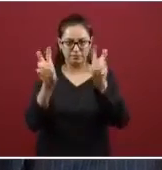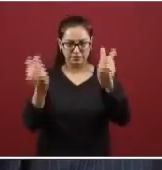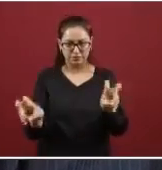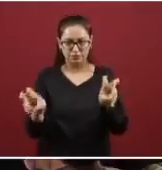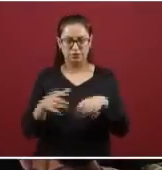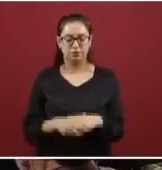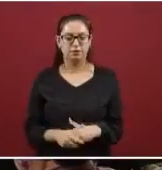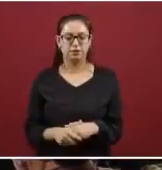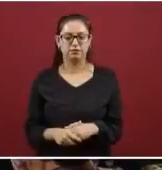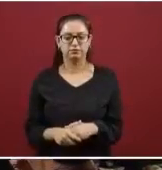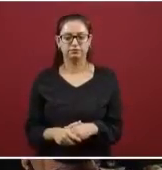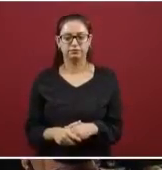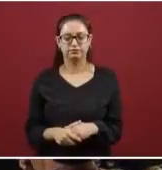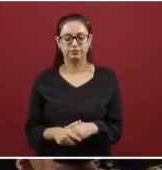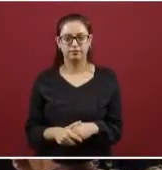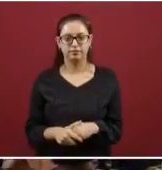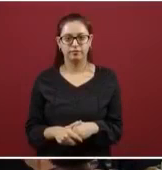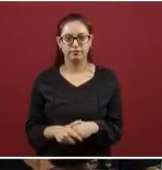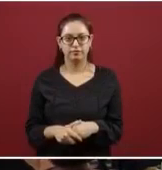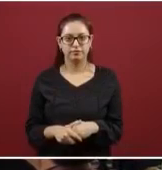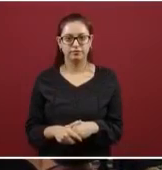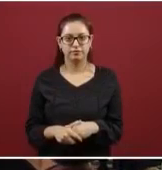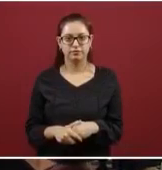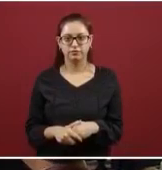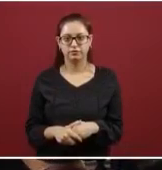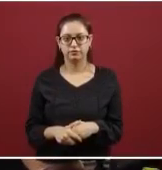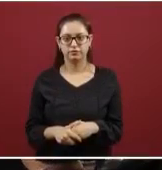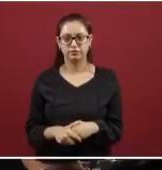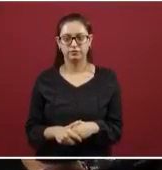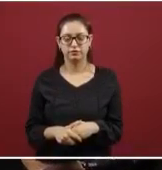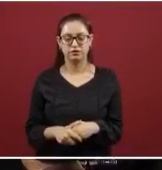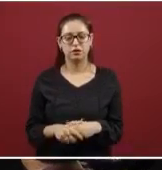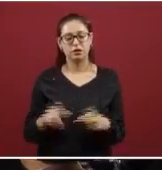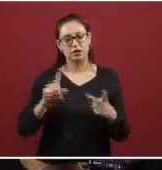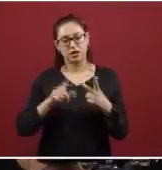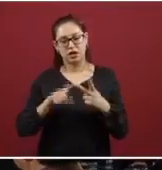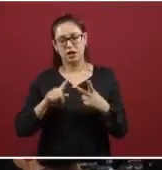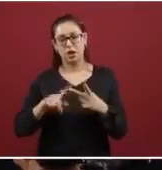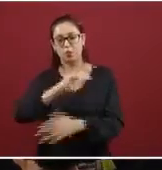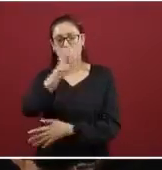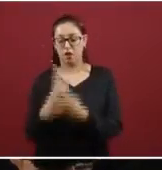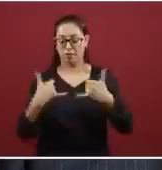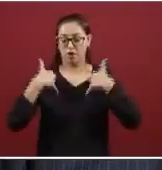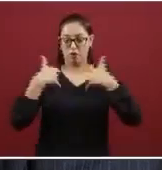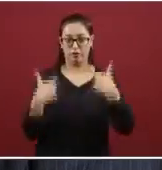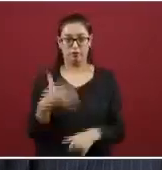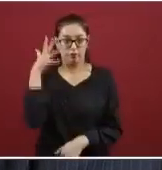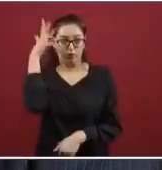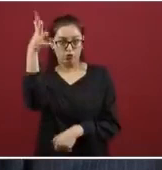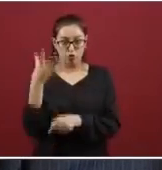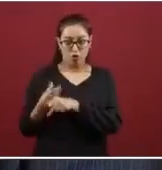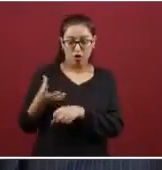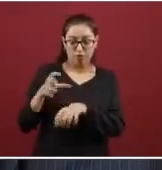señor presidente, quisiera saber respecto al programa de Jóvenes Construyendo el Futuro. Se